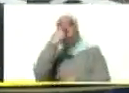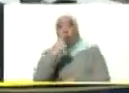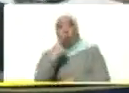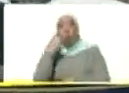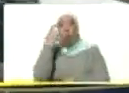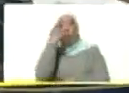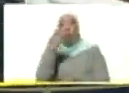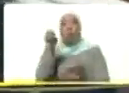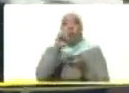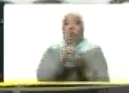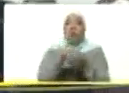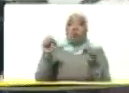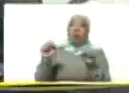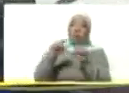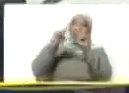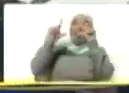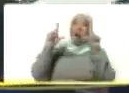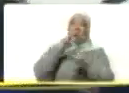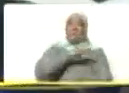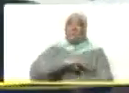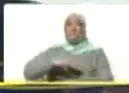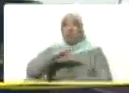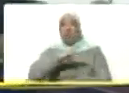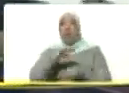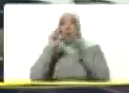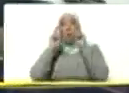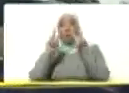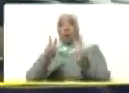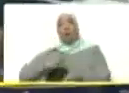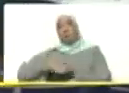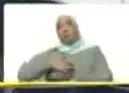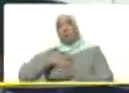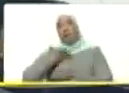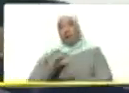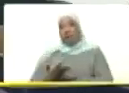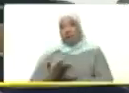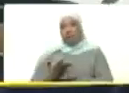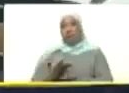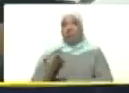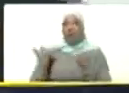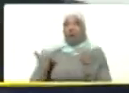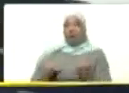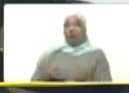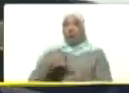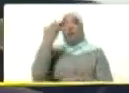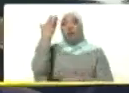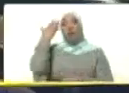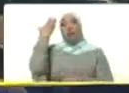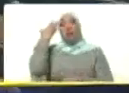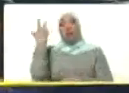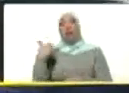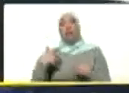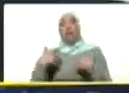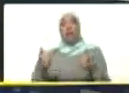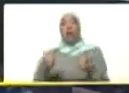volvió la visión a millones de personas que de otra manera no hubiera podido acceder a estos